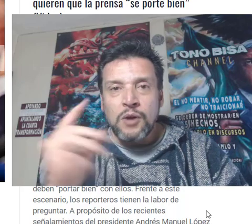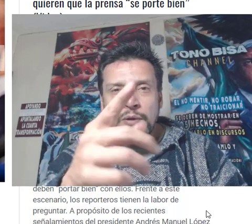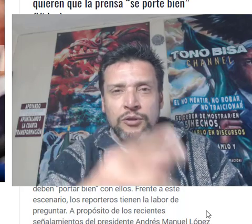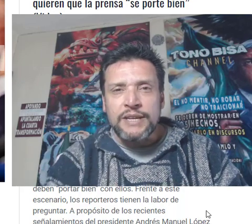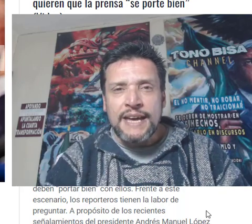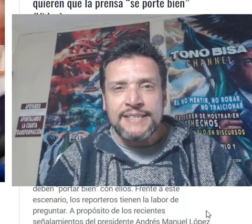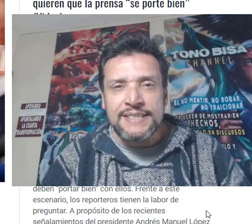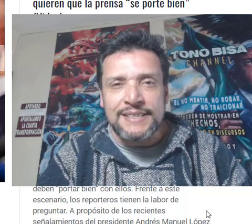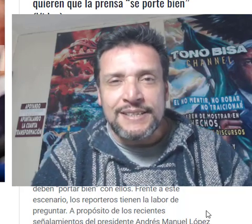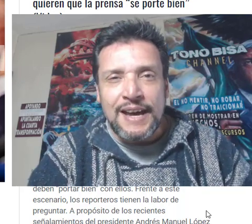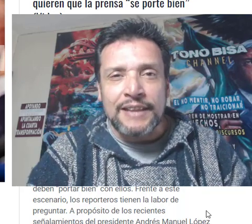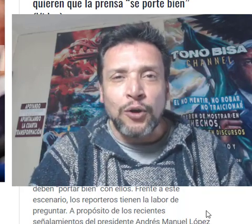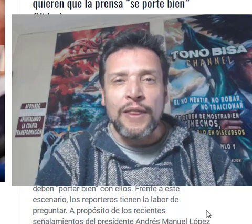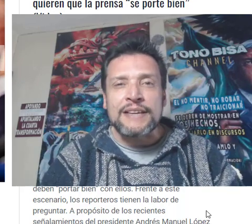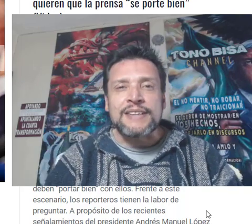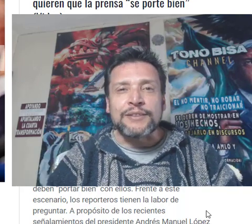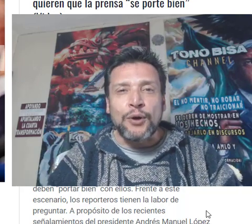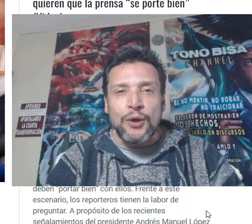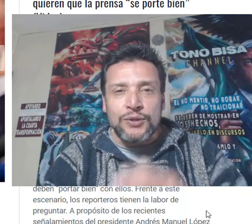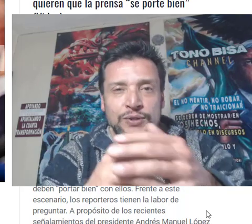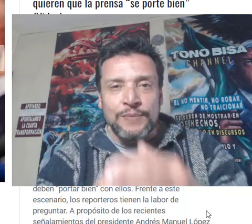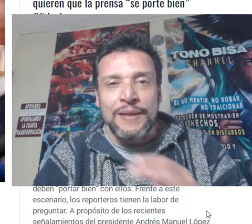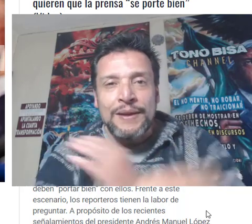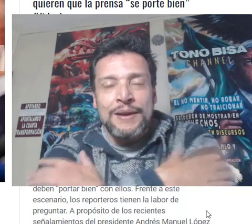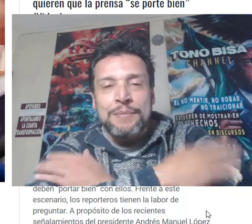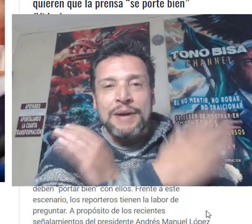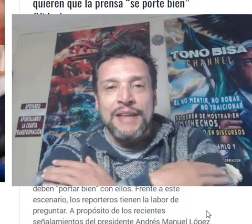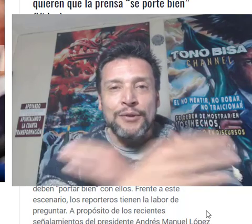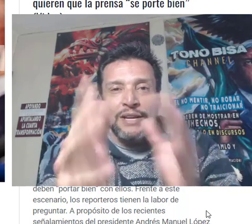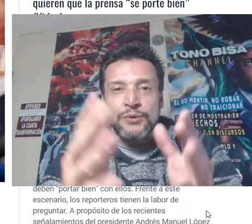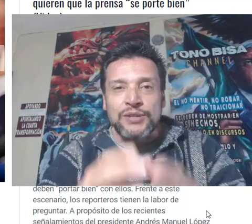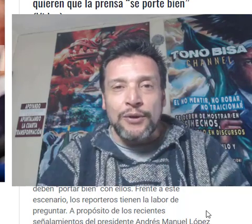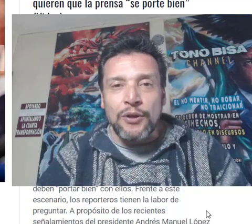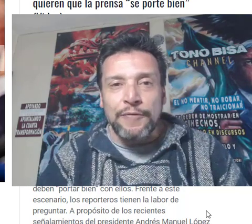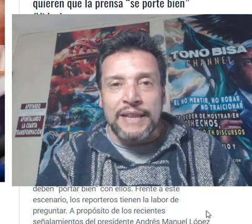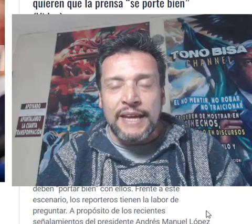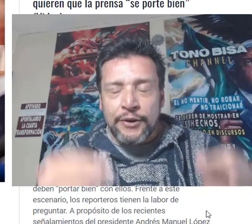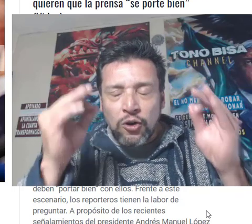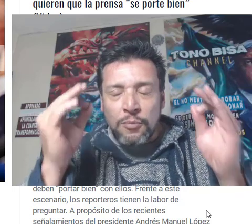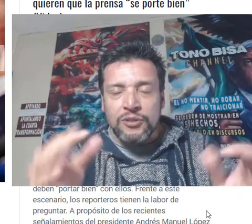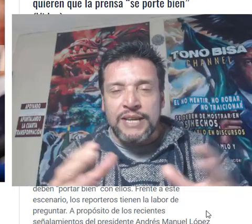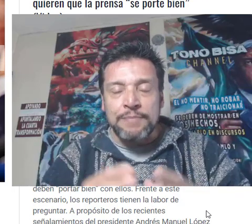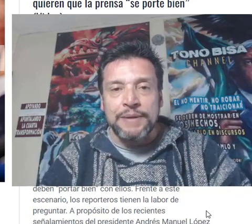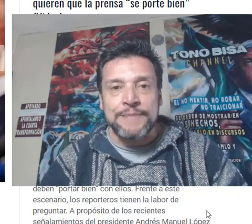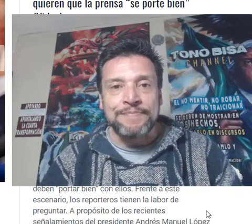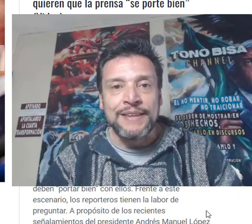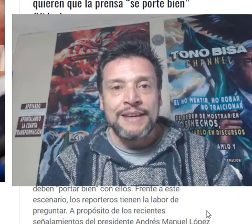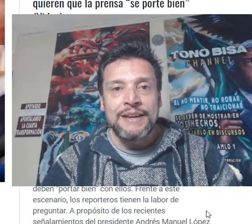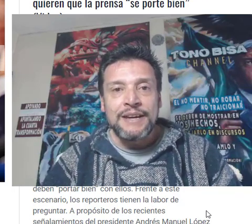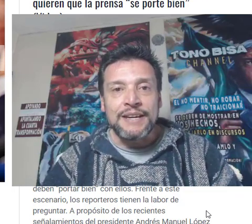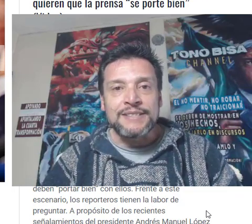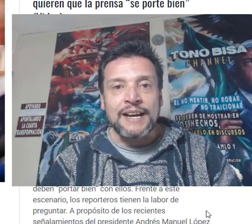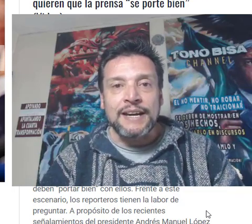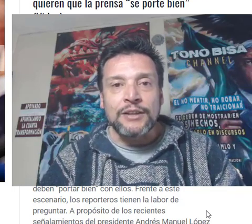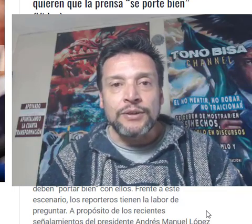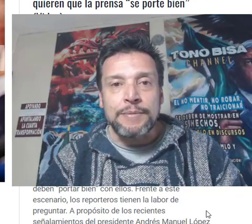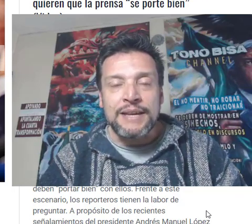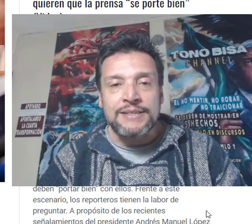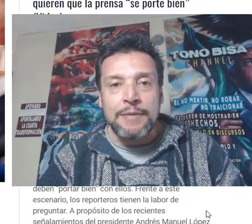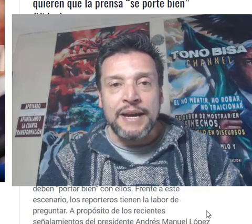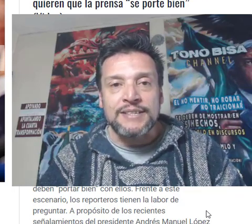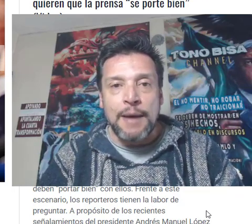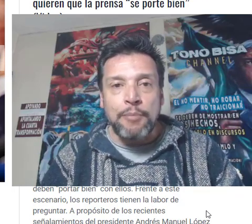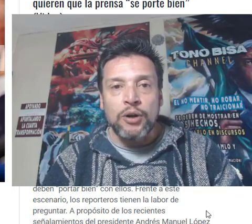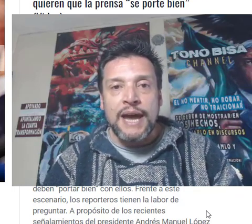mueva los días a todas a todos man dándoles un saludo fraterno como siempre en este canal